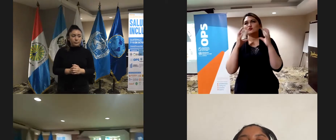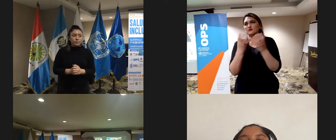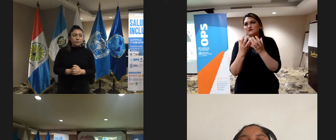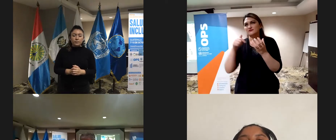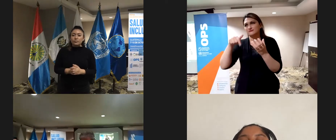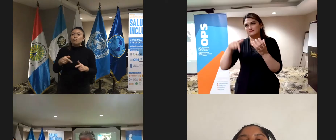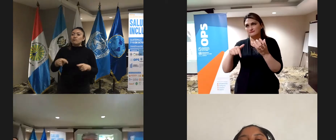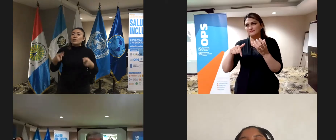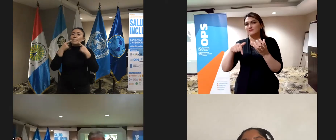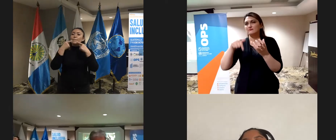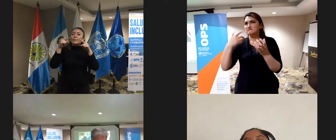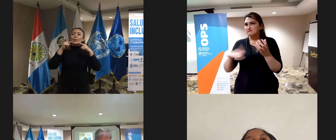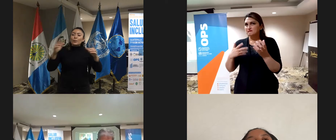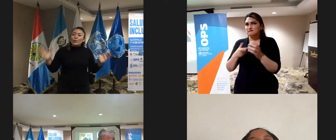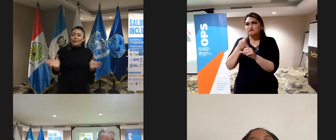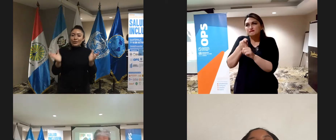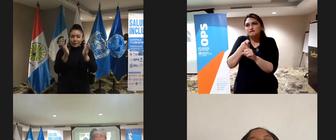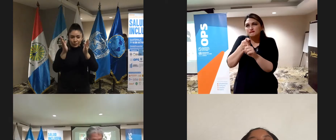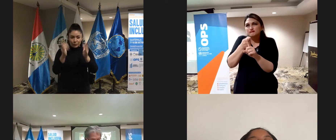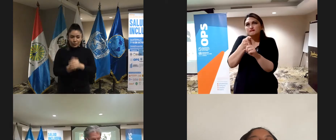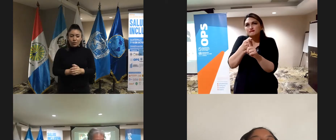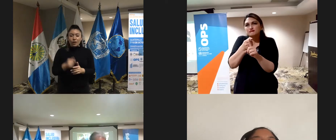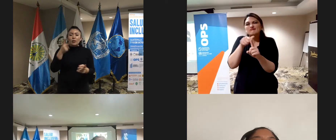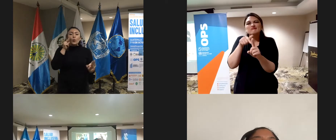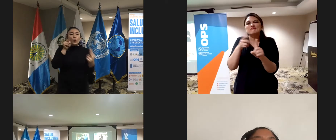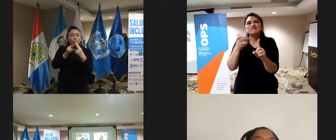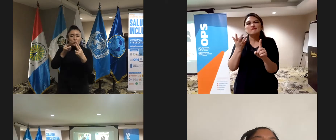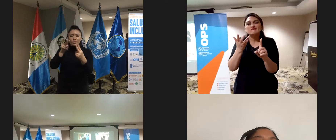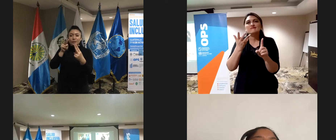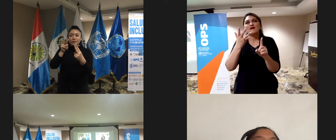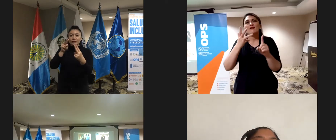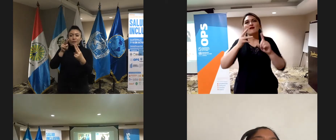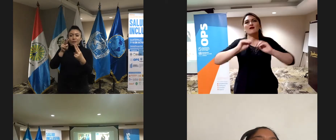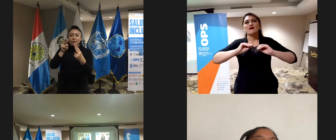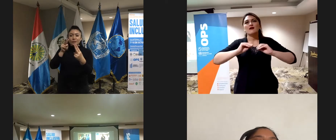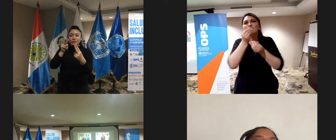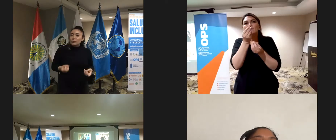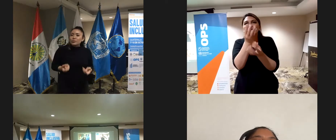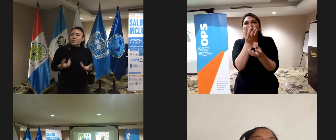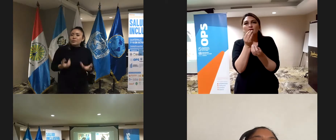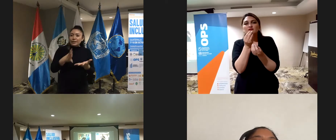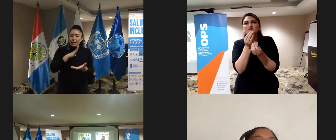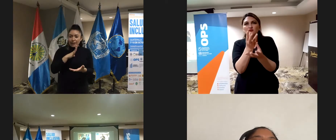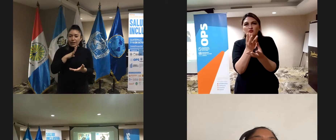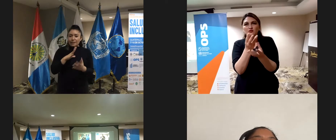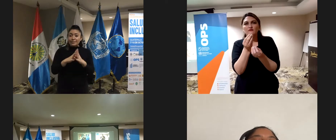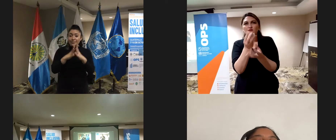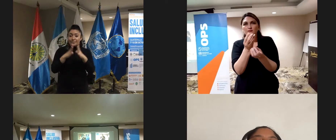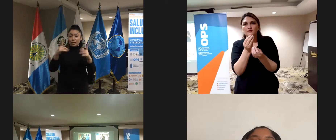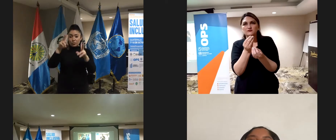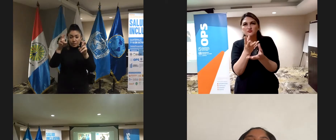que están promoviendo el conocimiento que debemos tener tanto de los